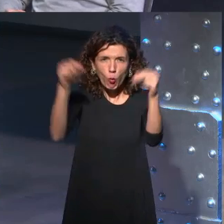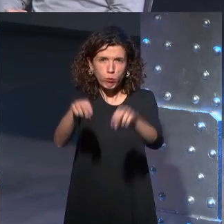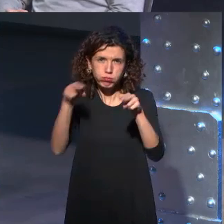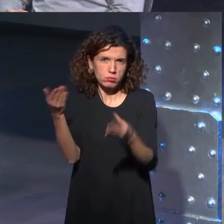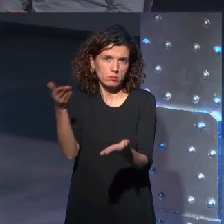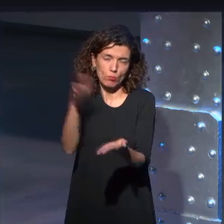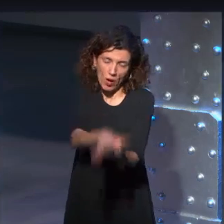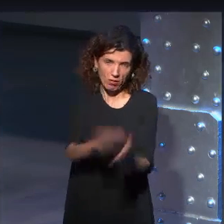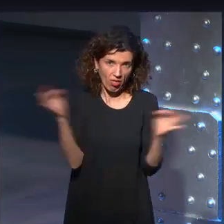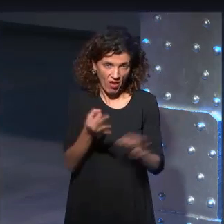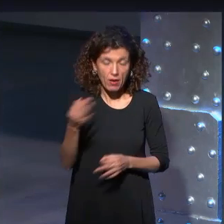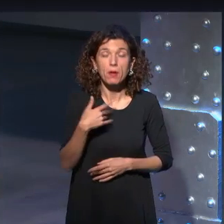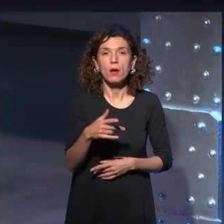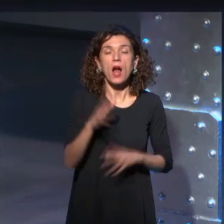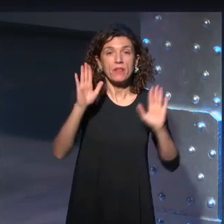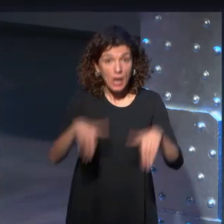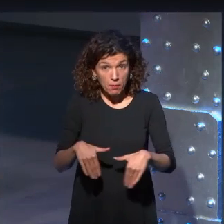lobo y